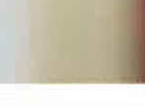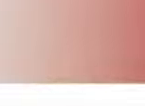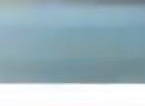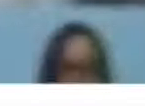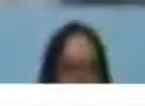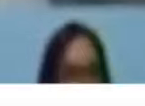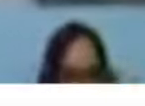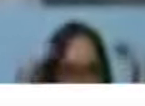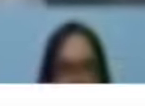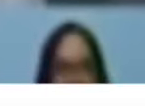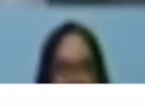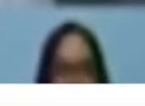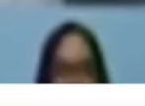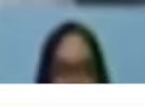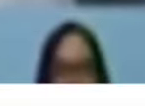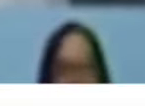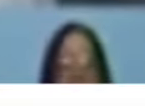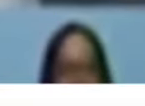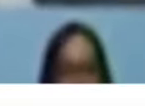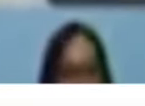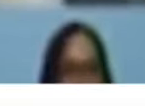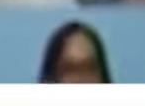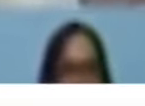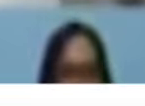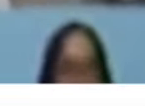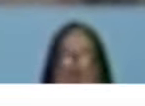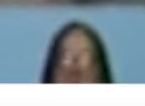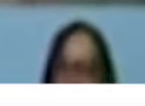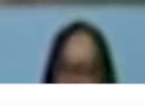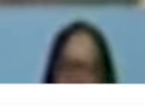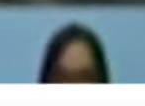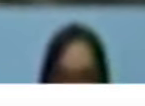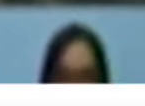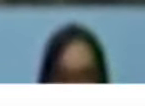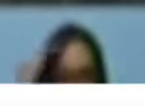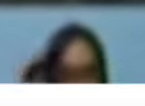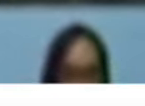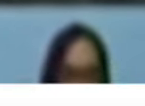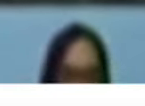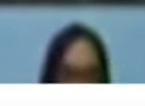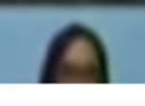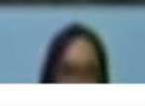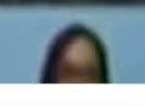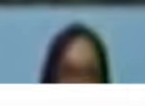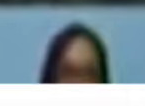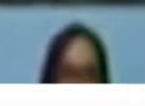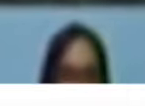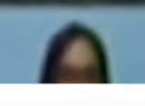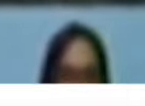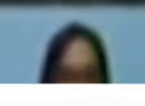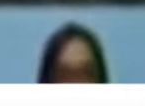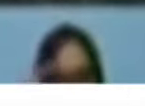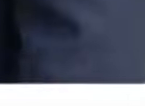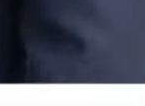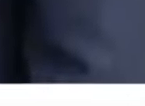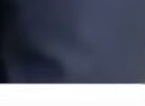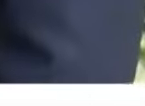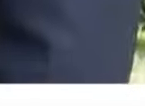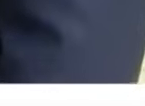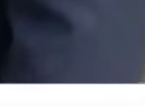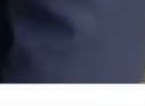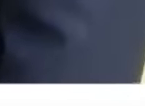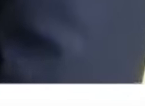Venezuela las detenciones se producen en medio de la creciente disputa entre el gobierno de maduro con Estados Unidos y España